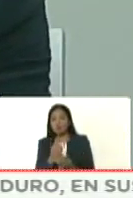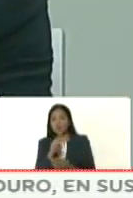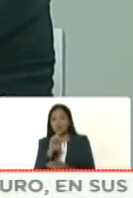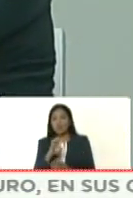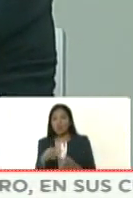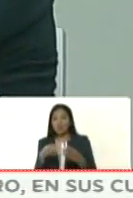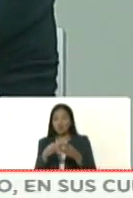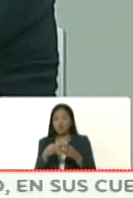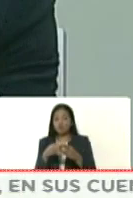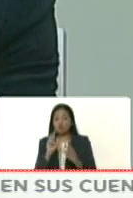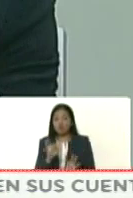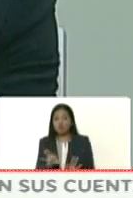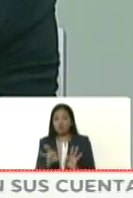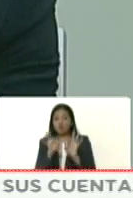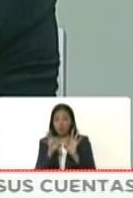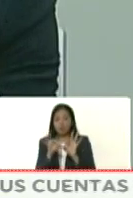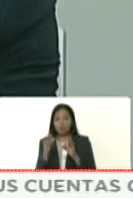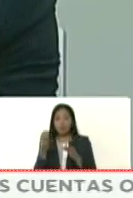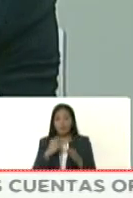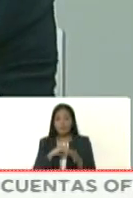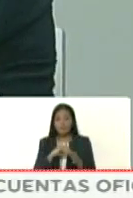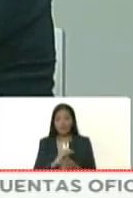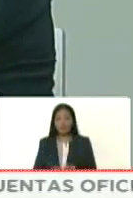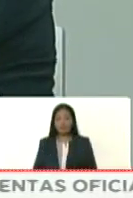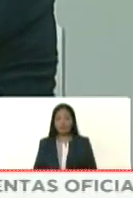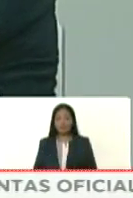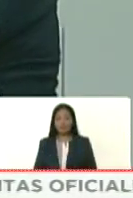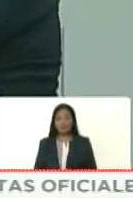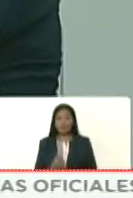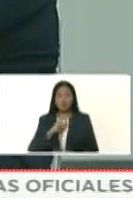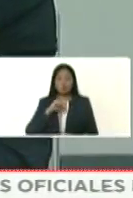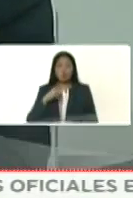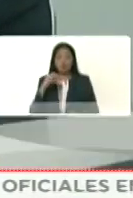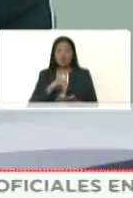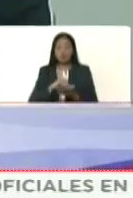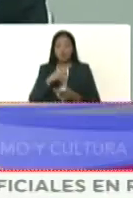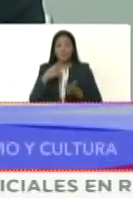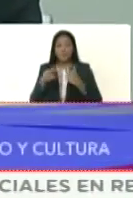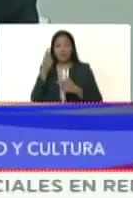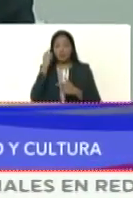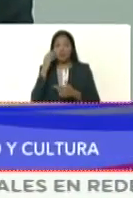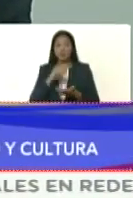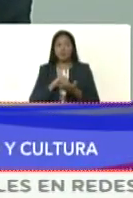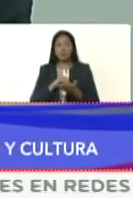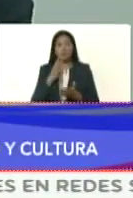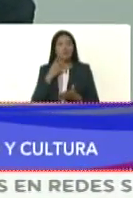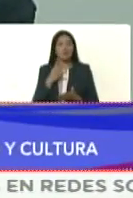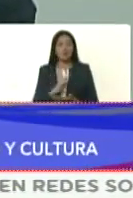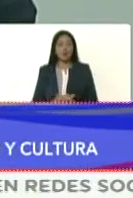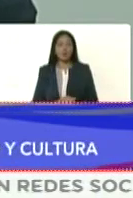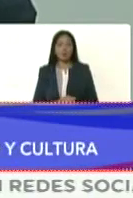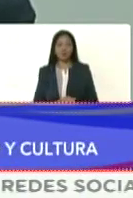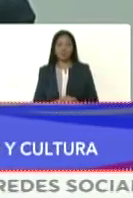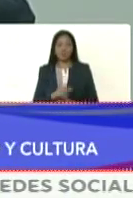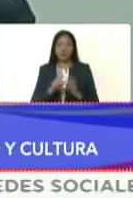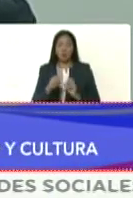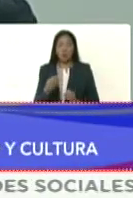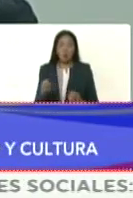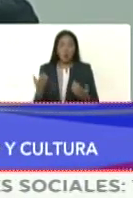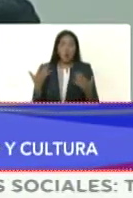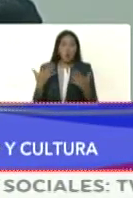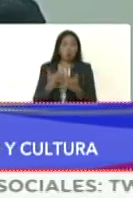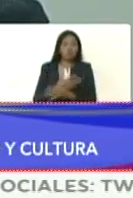los elementos que expusimos en al mediodía de hoy respecto a la más espantosa trama